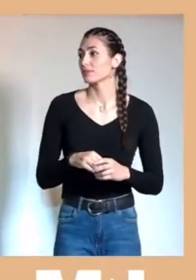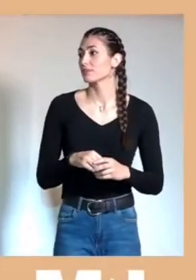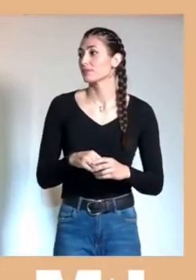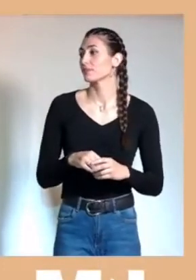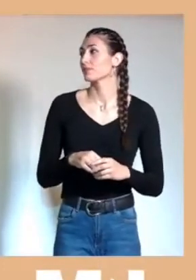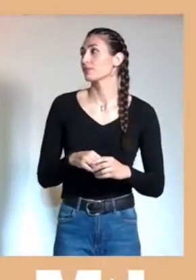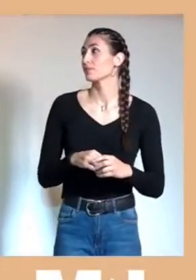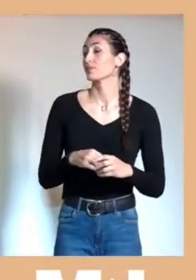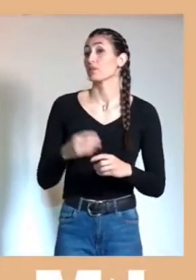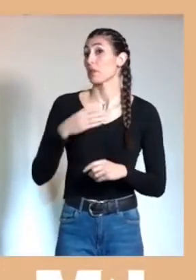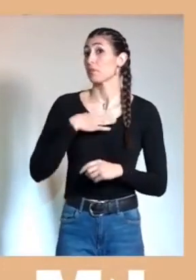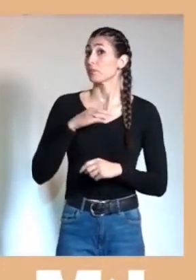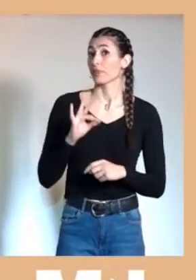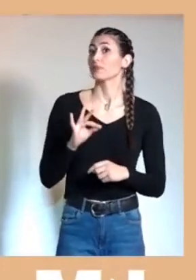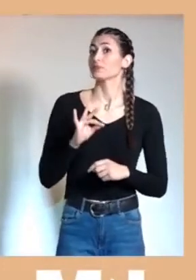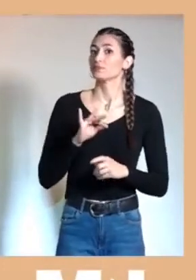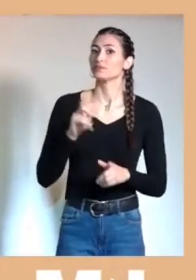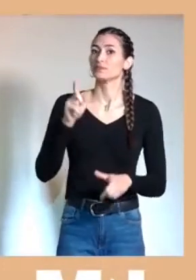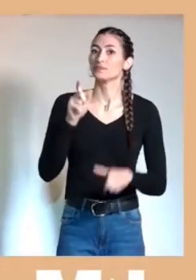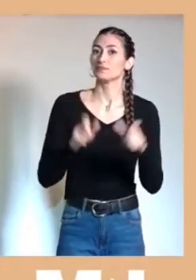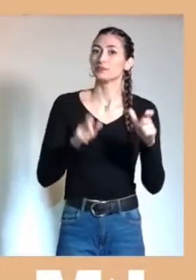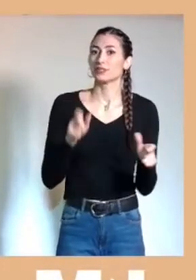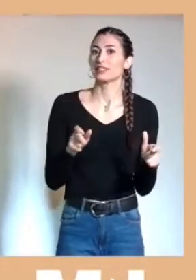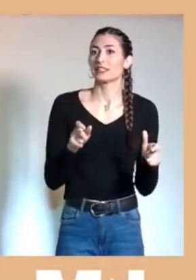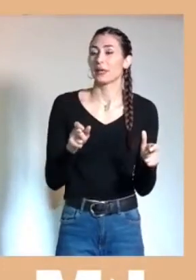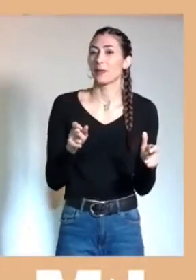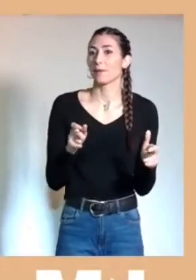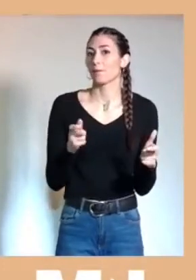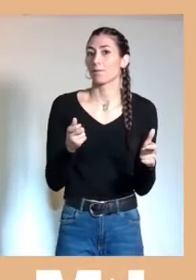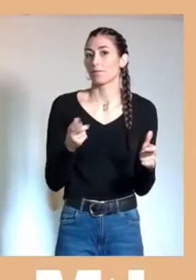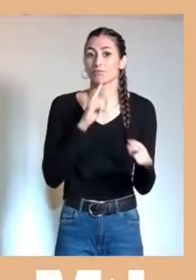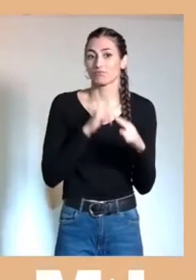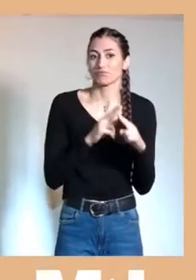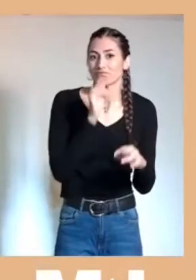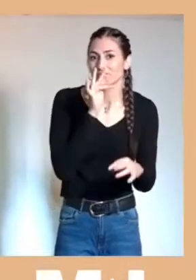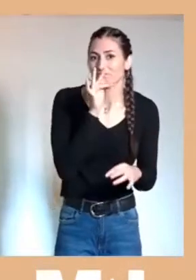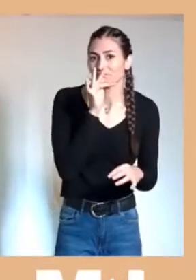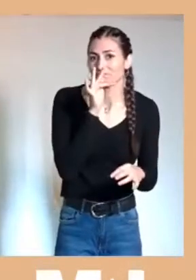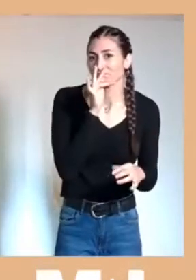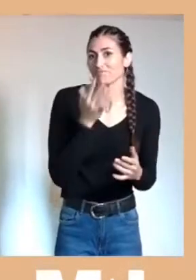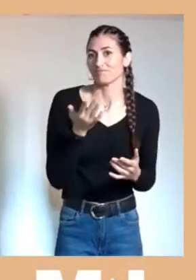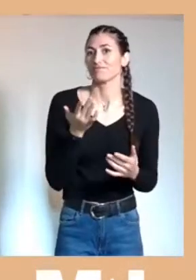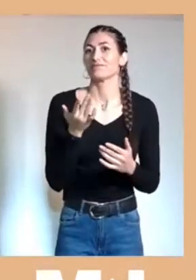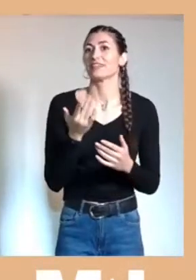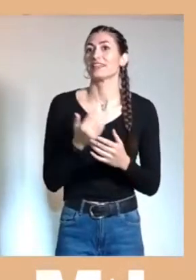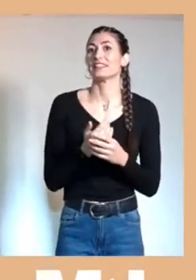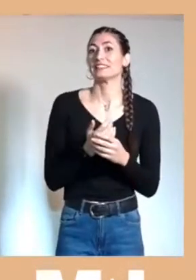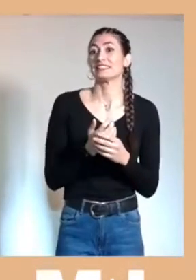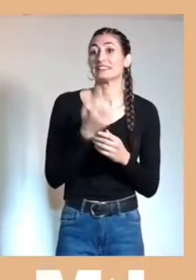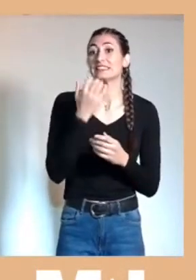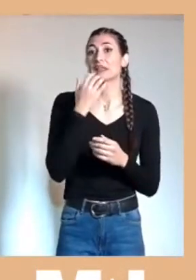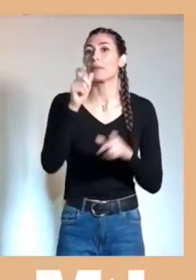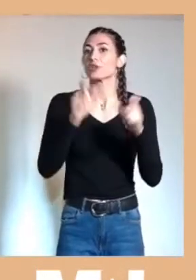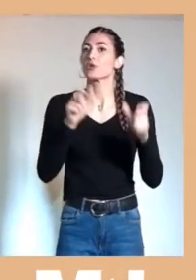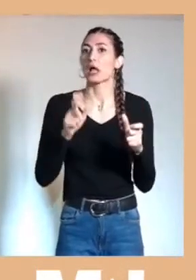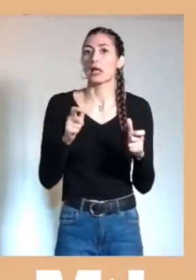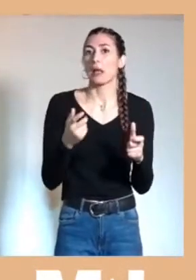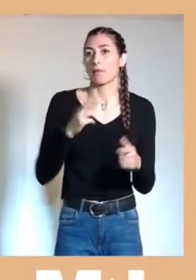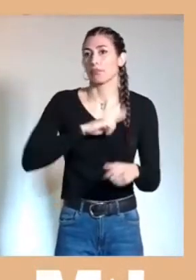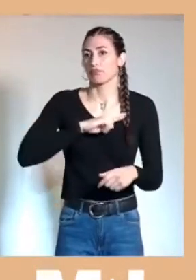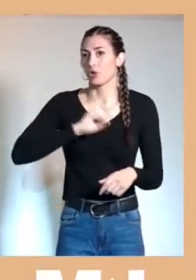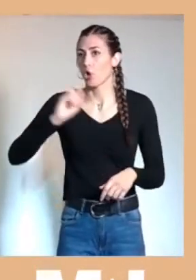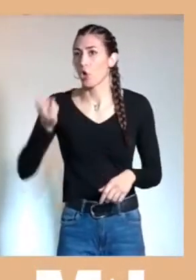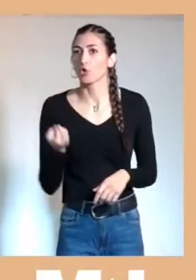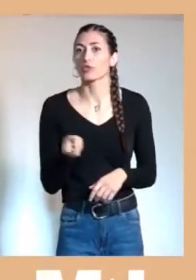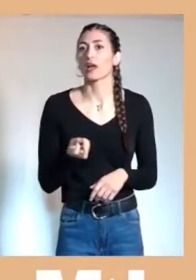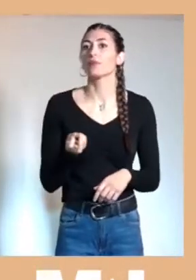Y puede haber personas que no las haya nombrado. Si hay alguna persona que no esté en ese entorno, por favor, que se levante y que nos diga si